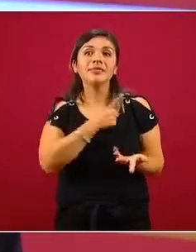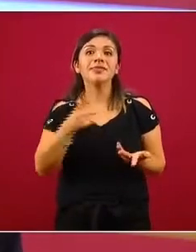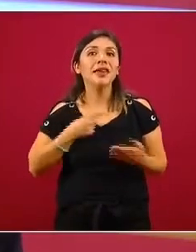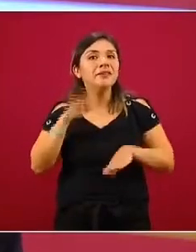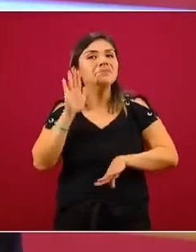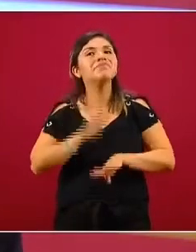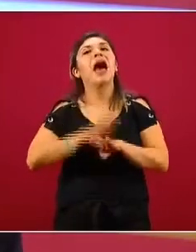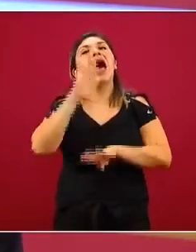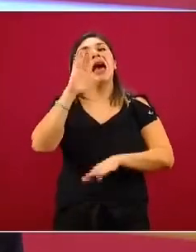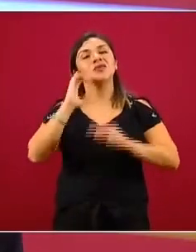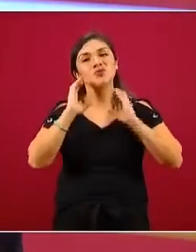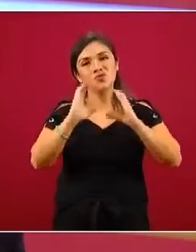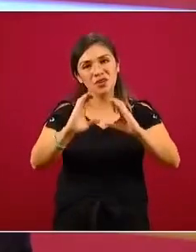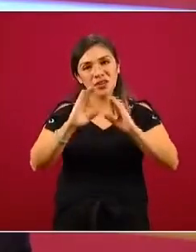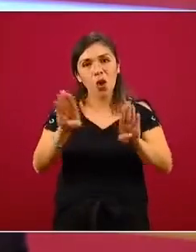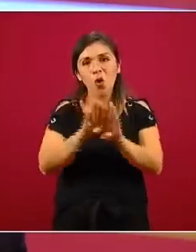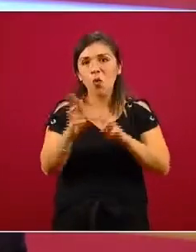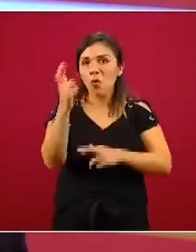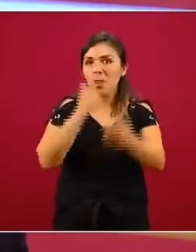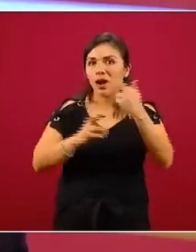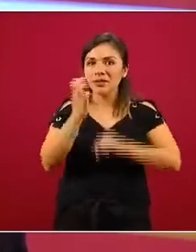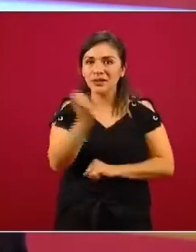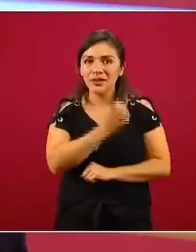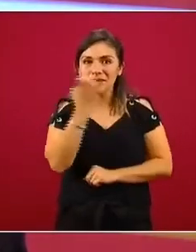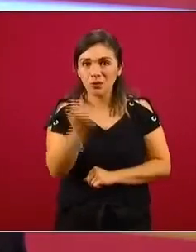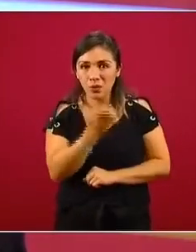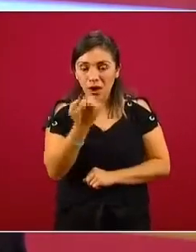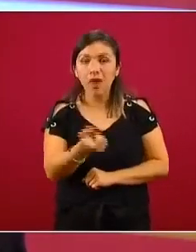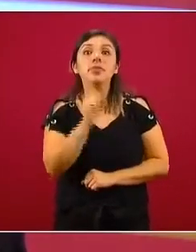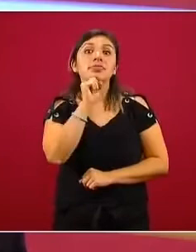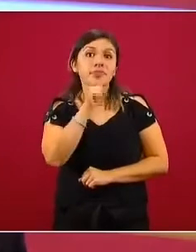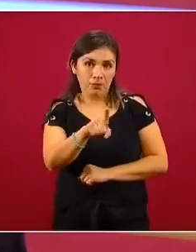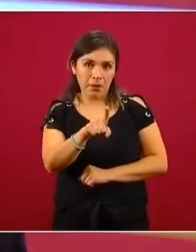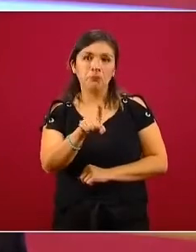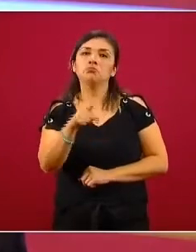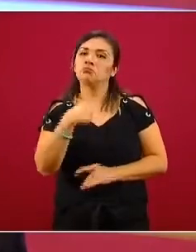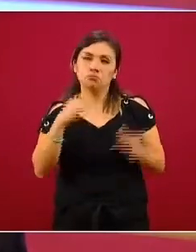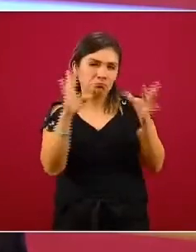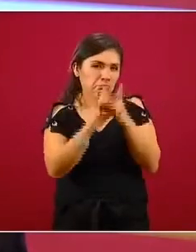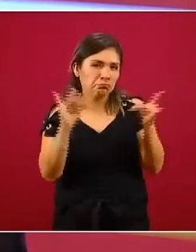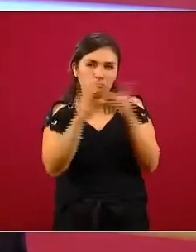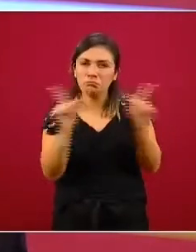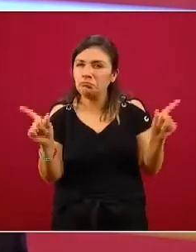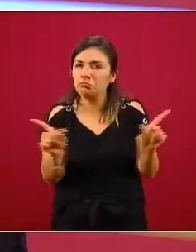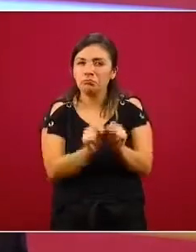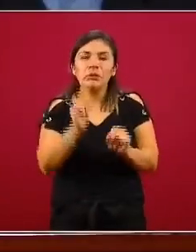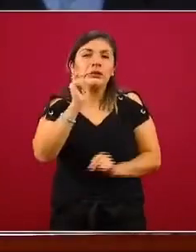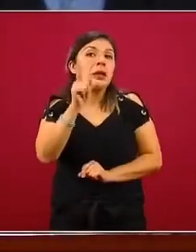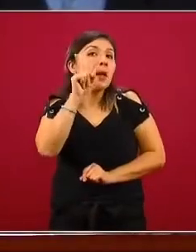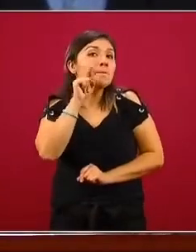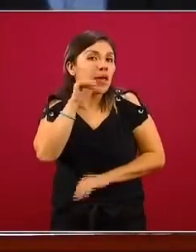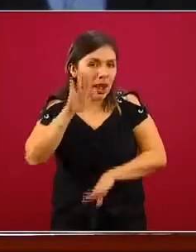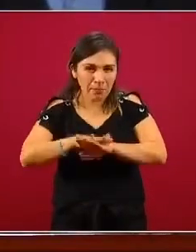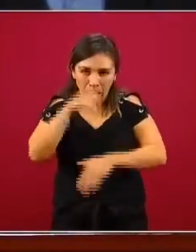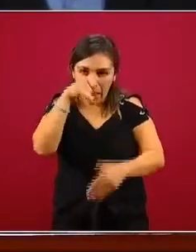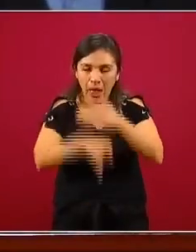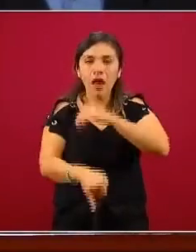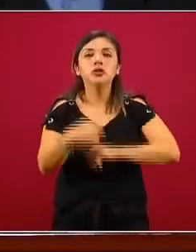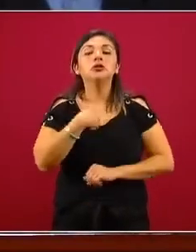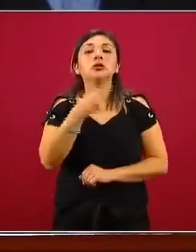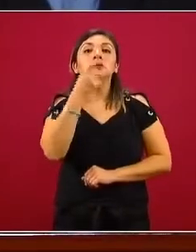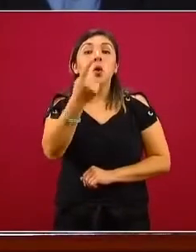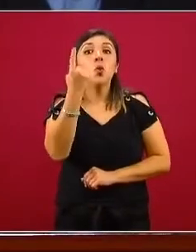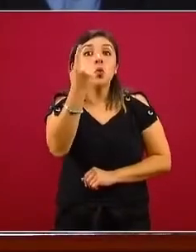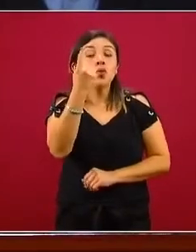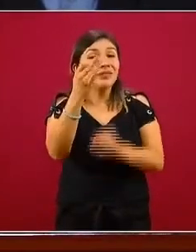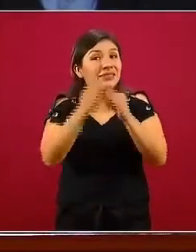más cuidadoso el retorno. También, sin anticiparles demasiado de lo que va a ser la presentación mañana, les puedo decir que una